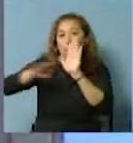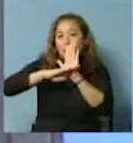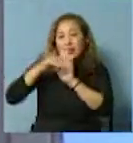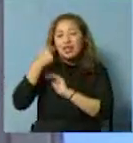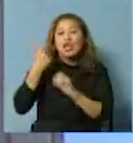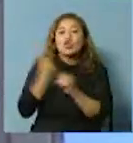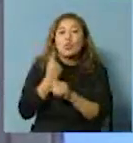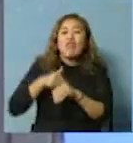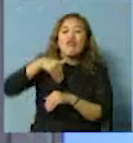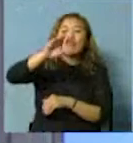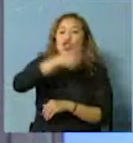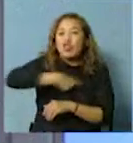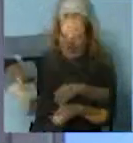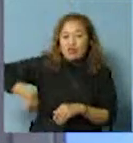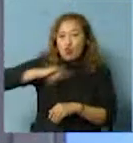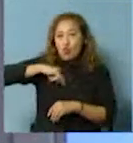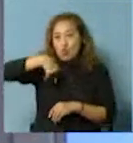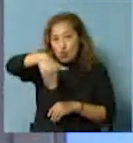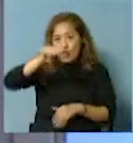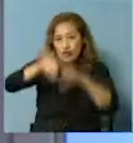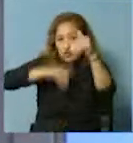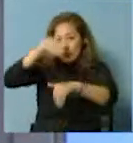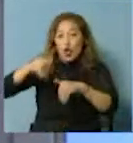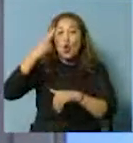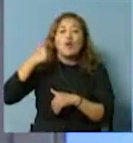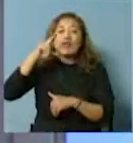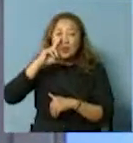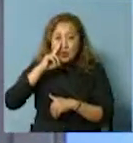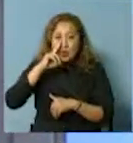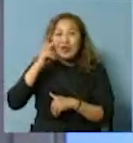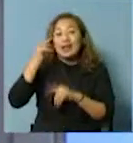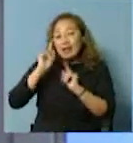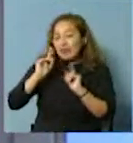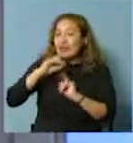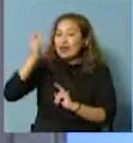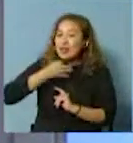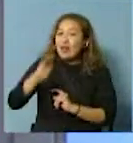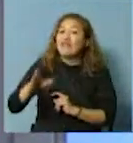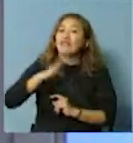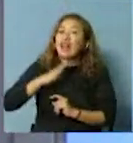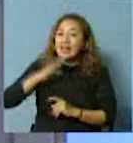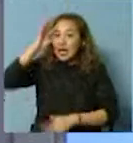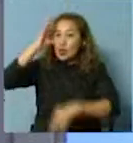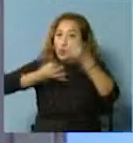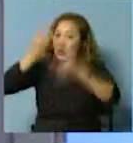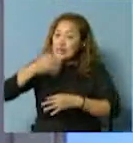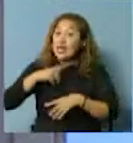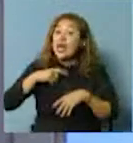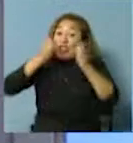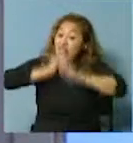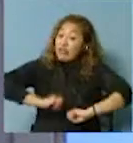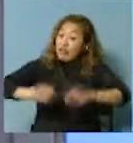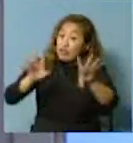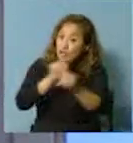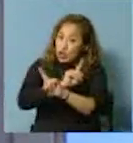candidatos a cargos provinciales para las próximas elecciones del 9 de junio si bien es cierto todavía el tribunal electoral provincial no publicó